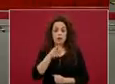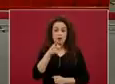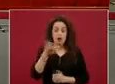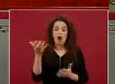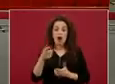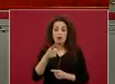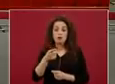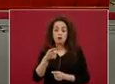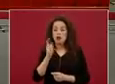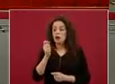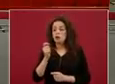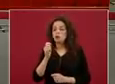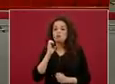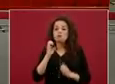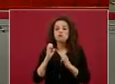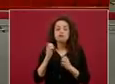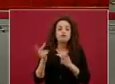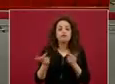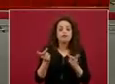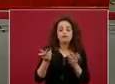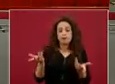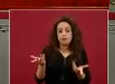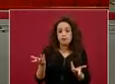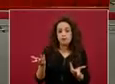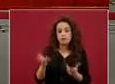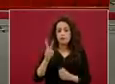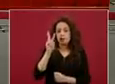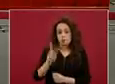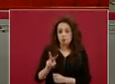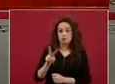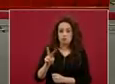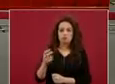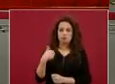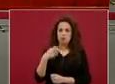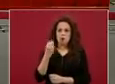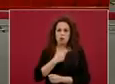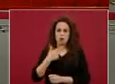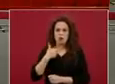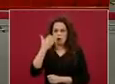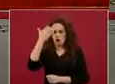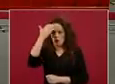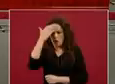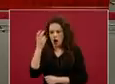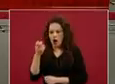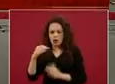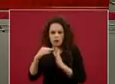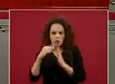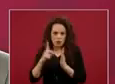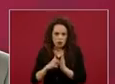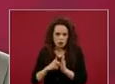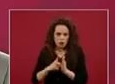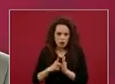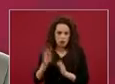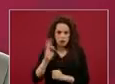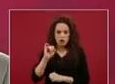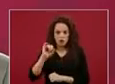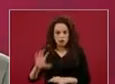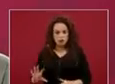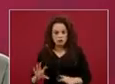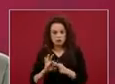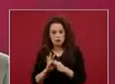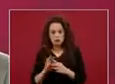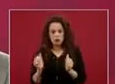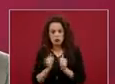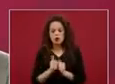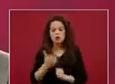serológica. Estaremos encantados de conocerlo para saber si esta metodología corresponde con los estándares que